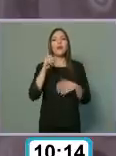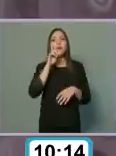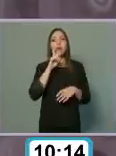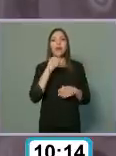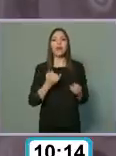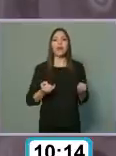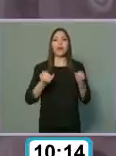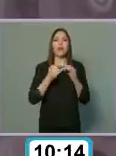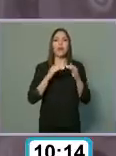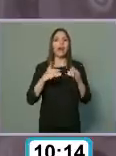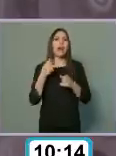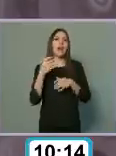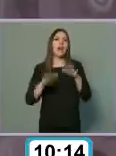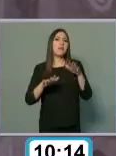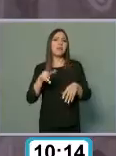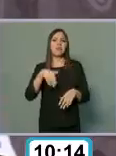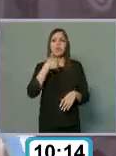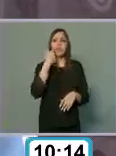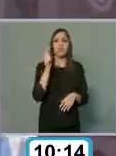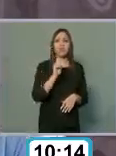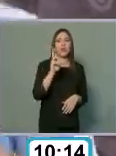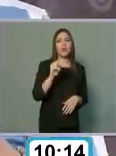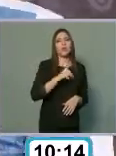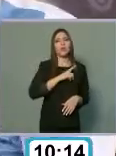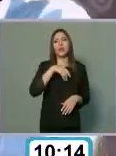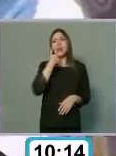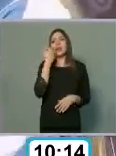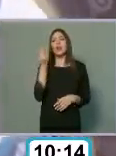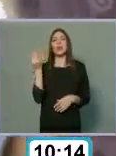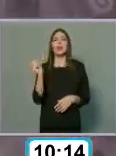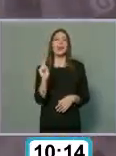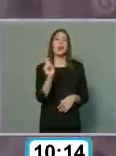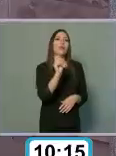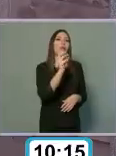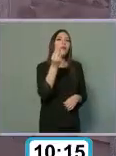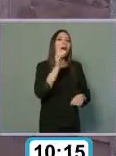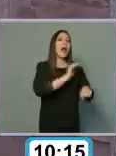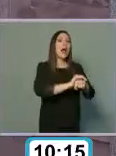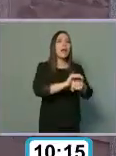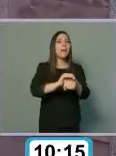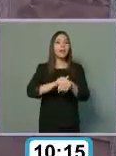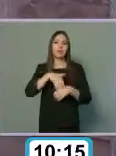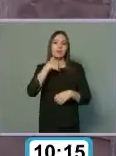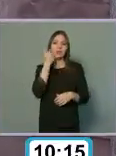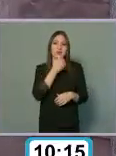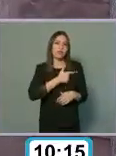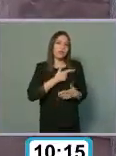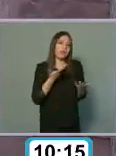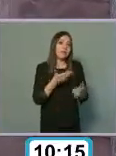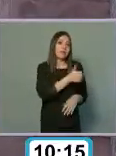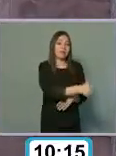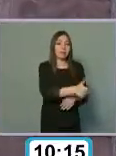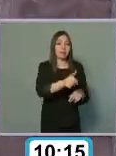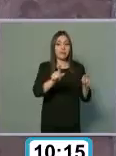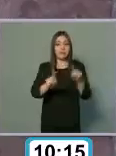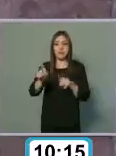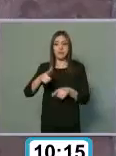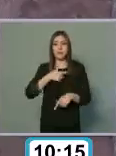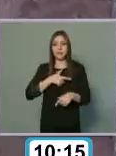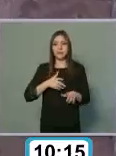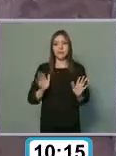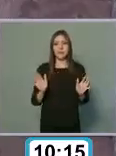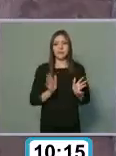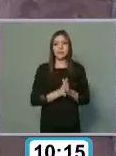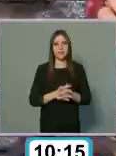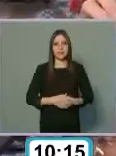y que a veces no queremos novio, queremos muchos amigos. Bueno, Amigos con derecho, ¿no? sí, claro, cada quien es opcional, ¿no? Sí.